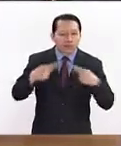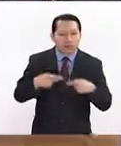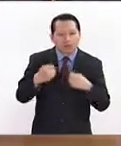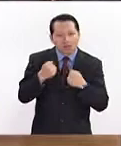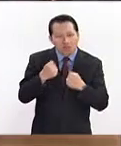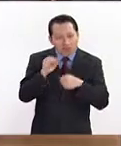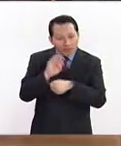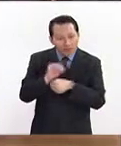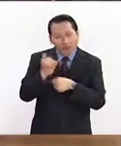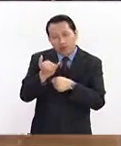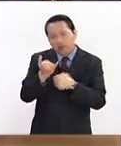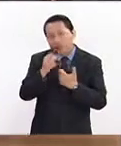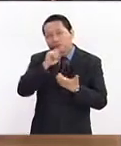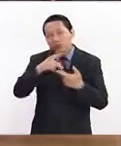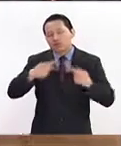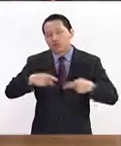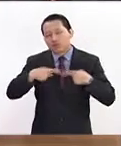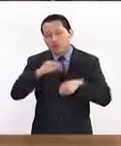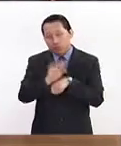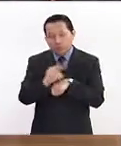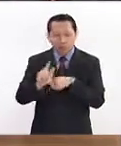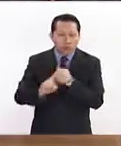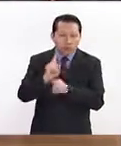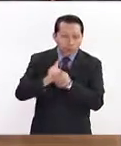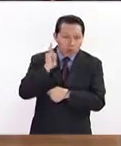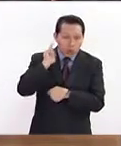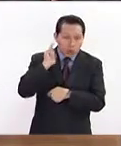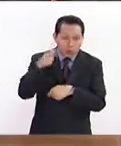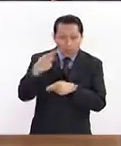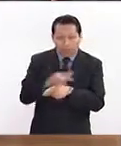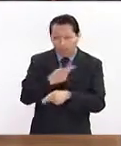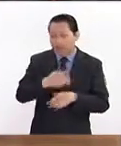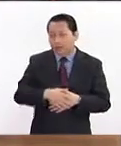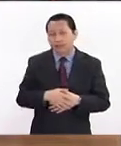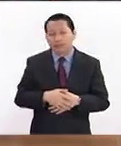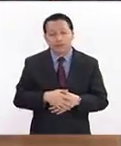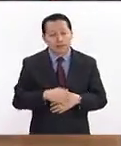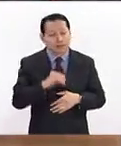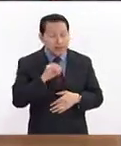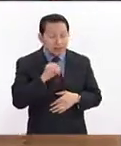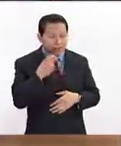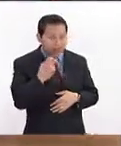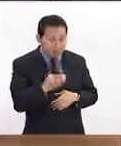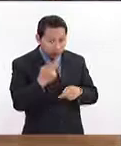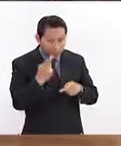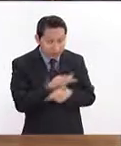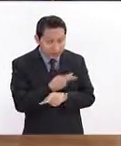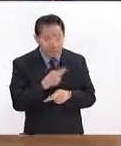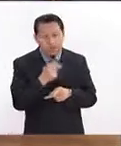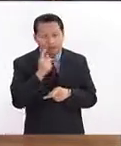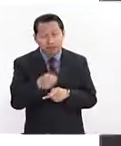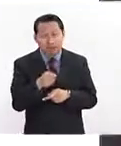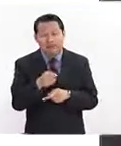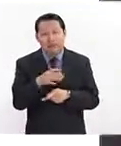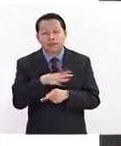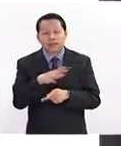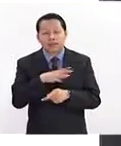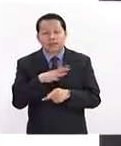naciones, ¿no? De las crisis, de los problemas. Ojalá que así suceda. Pues si llega este caso, si en efecto